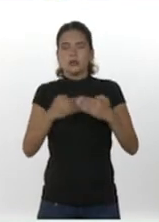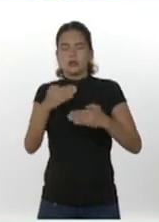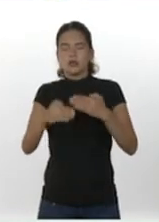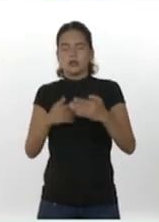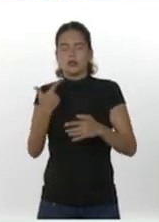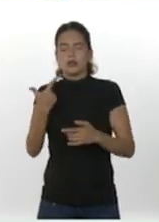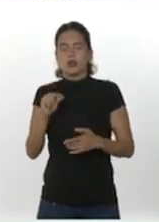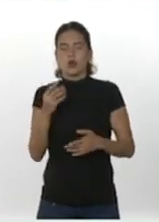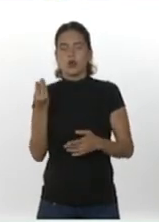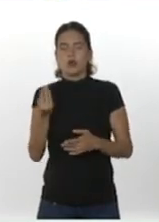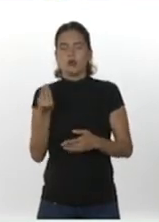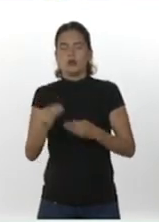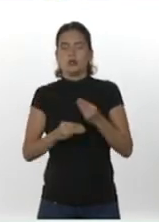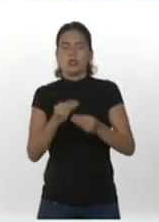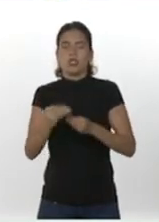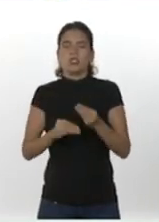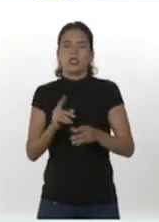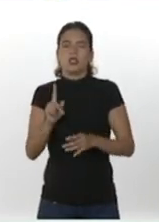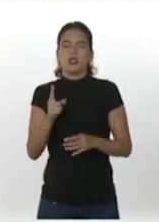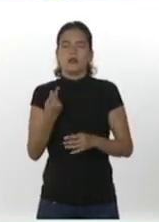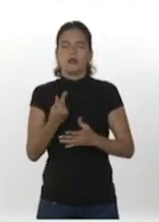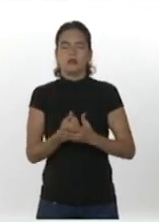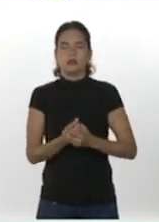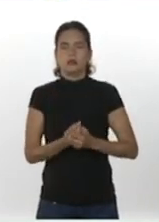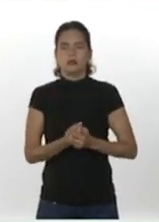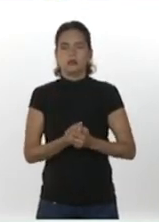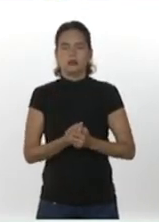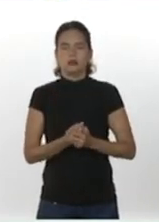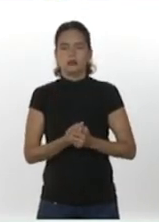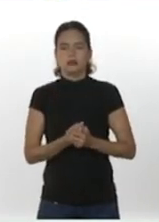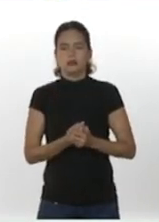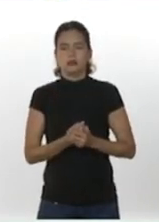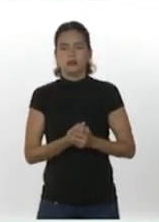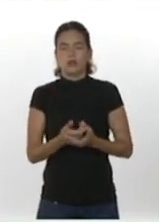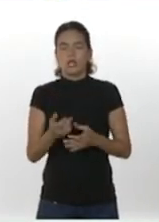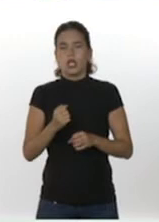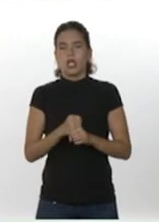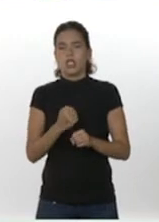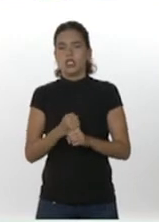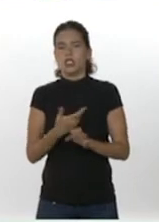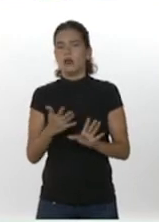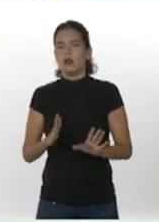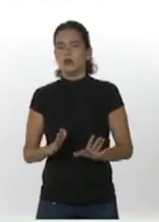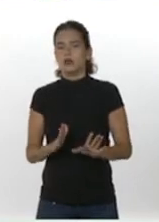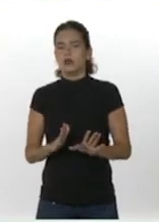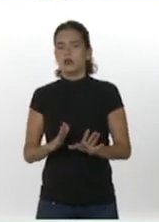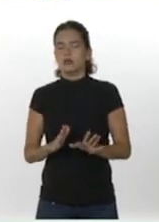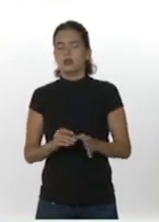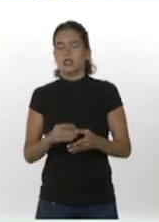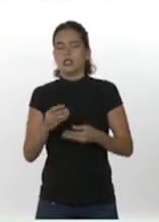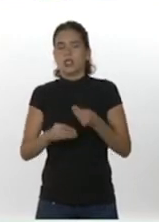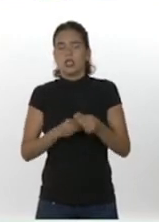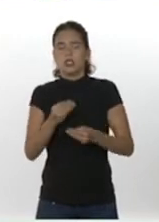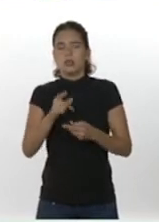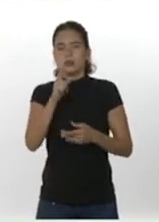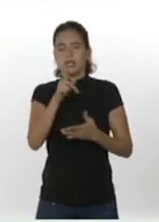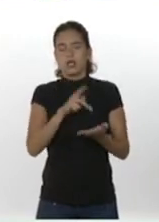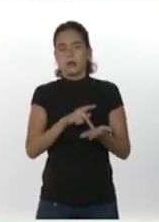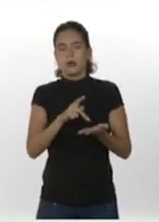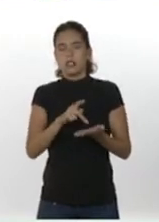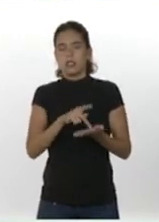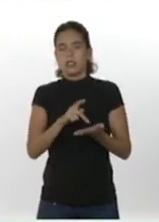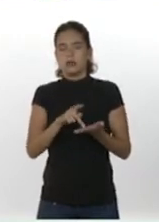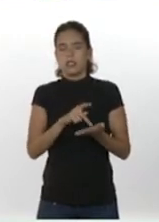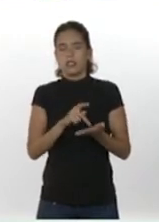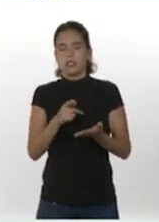y cómo se da. Lo primero son lo que es el empleo formal. ¿Okay? Regularmente está dirigido a aquellos participantes que